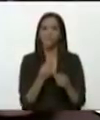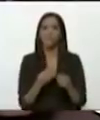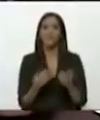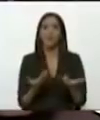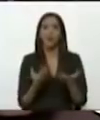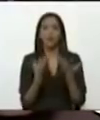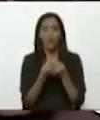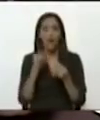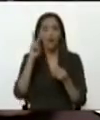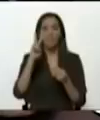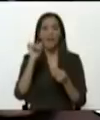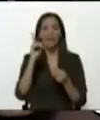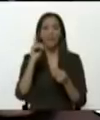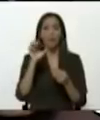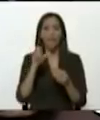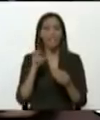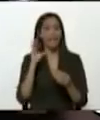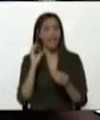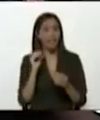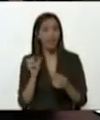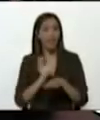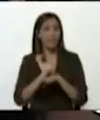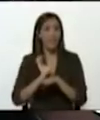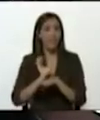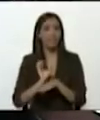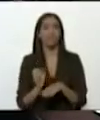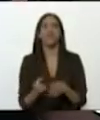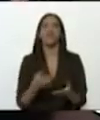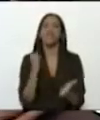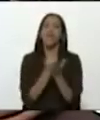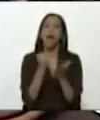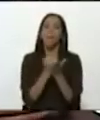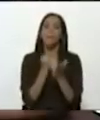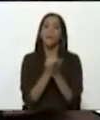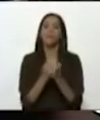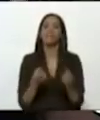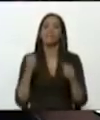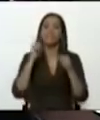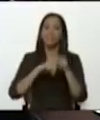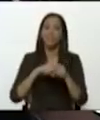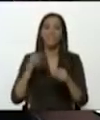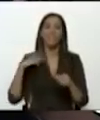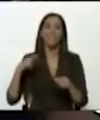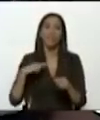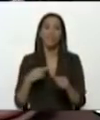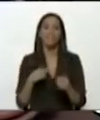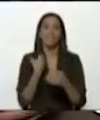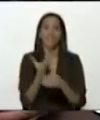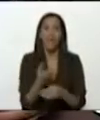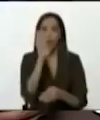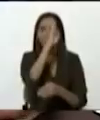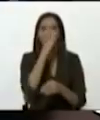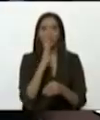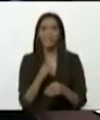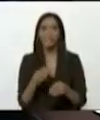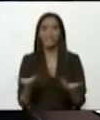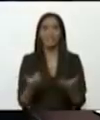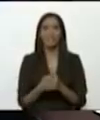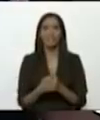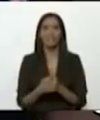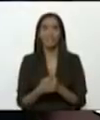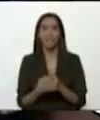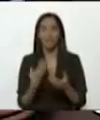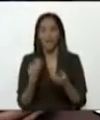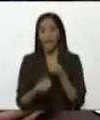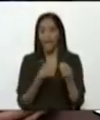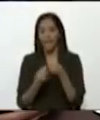Baduel, que ha derivado en el cristianismo evangelista, claro, es la prueba de las asociaciones religiosas que vienen dándose en Brasil y que explica la cercanía de